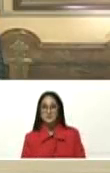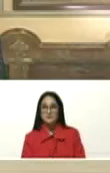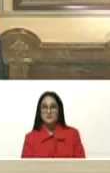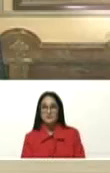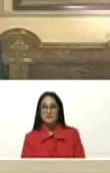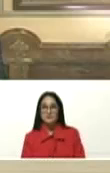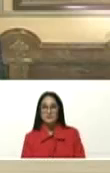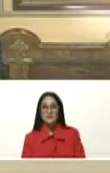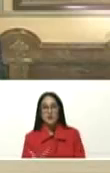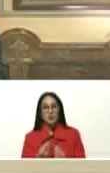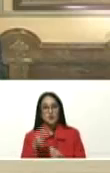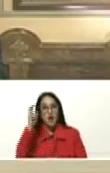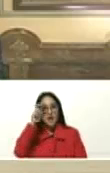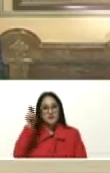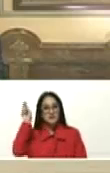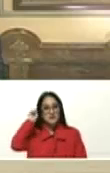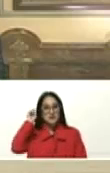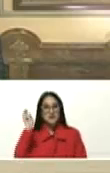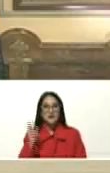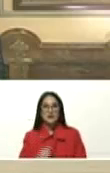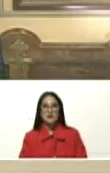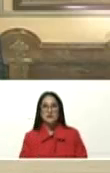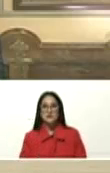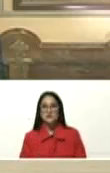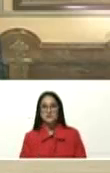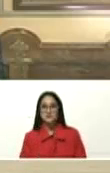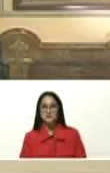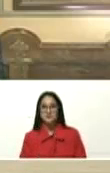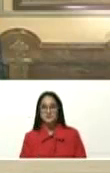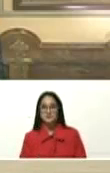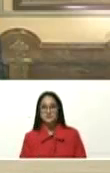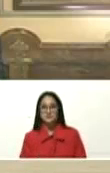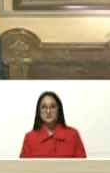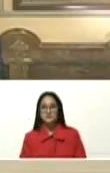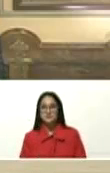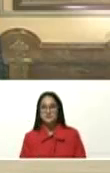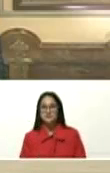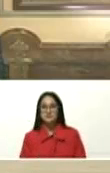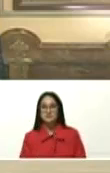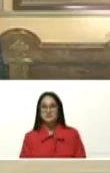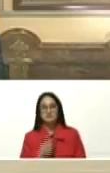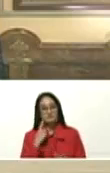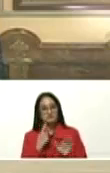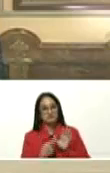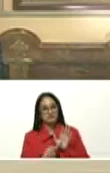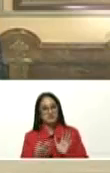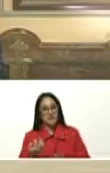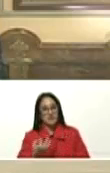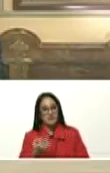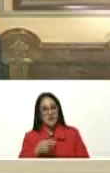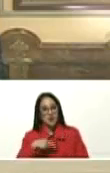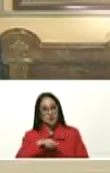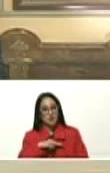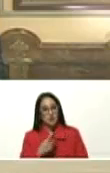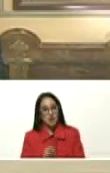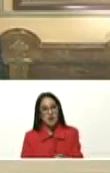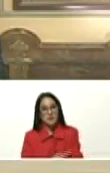Estaba con un canciller. Los guineanos que se tiraron aquí. Esto muestra que de verdad que nosotros somos